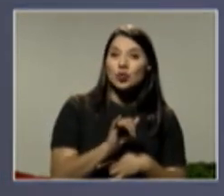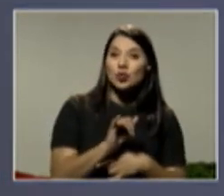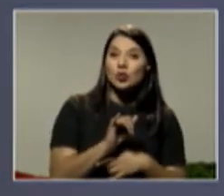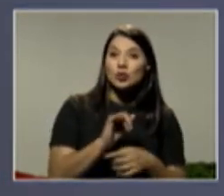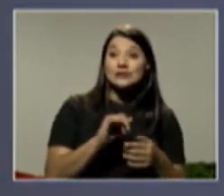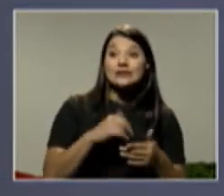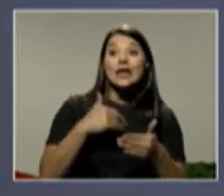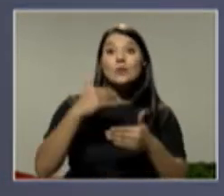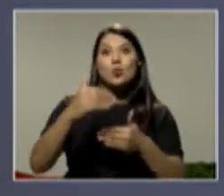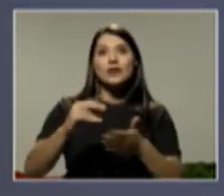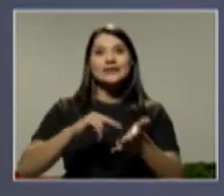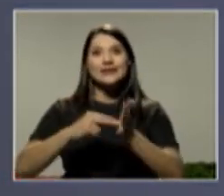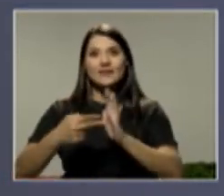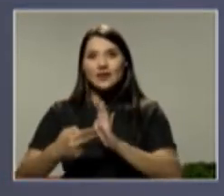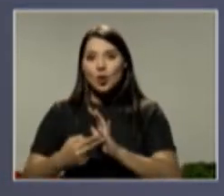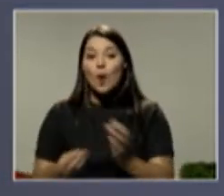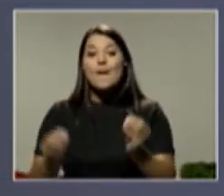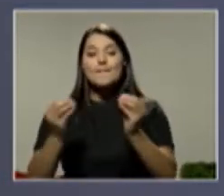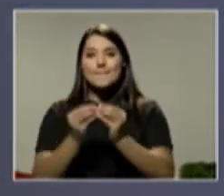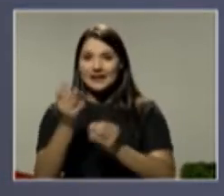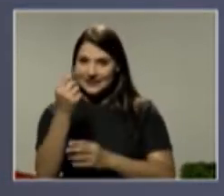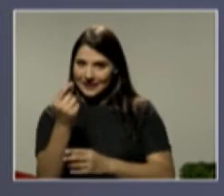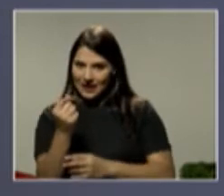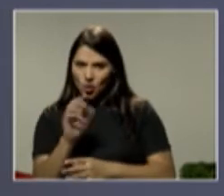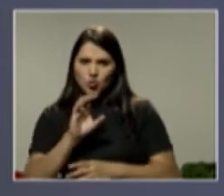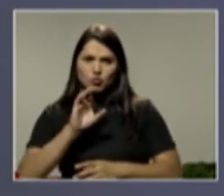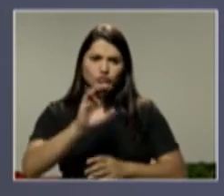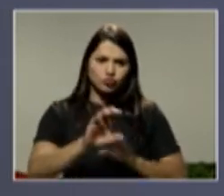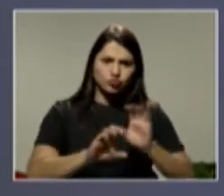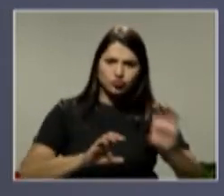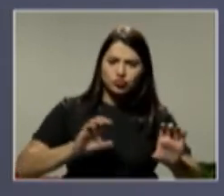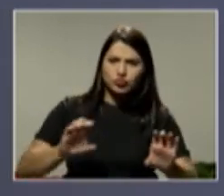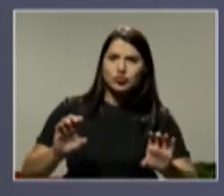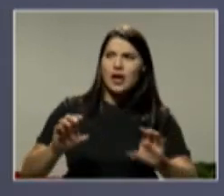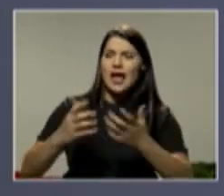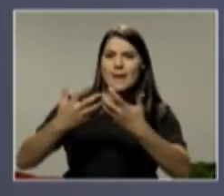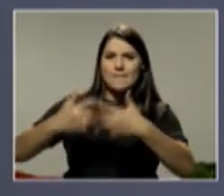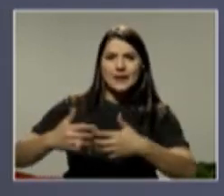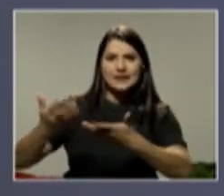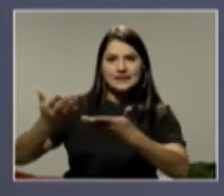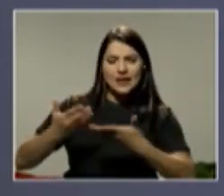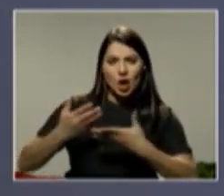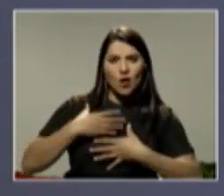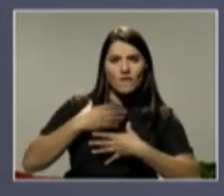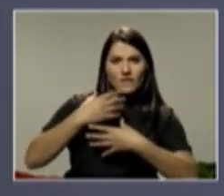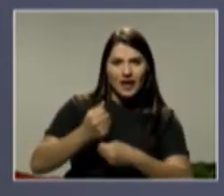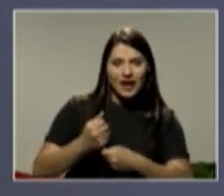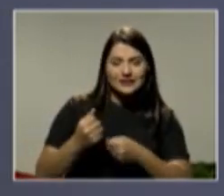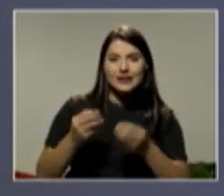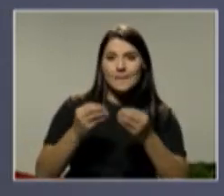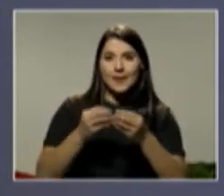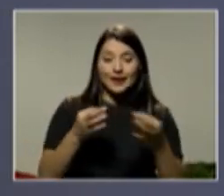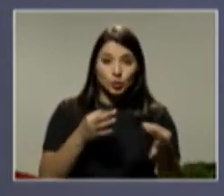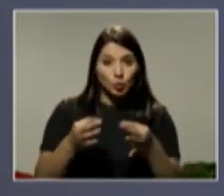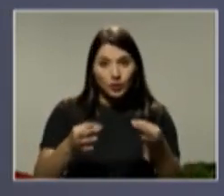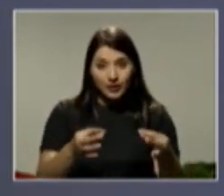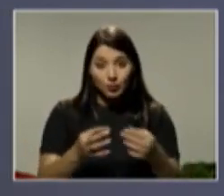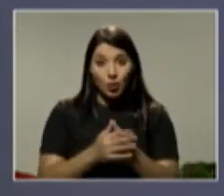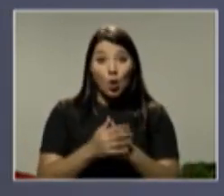dinero, en inversiones, en empresas, en confianza, en turismo. Es decir, el